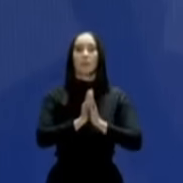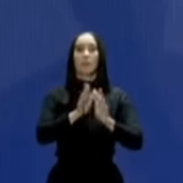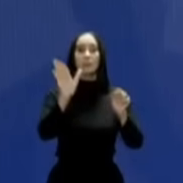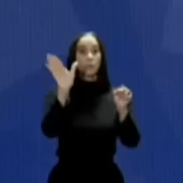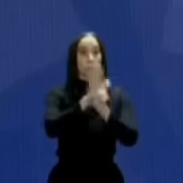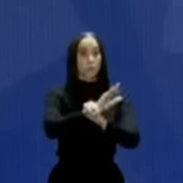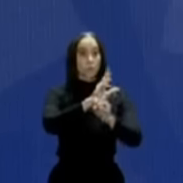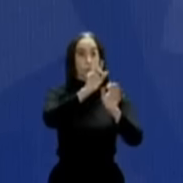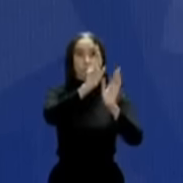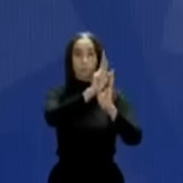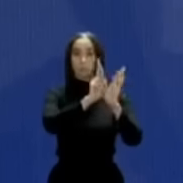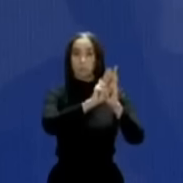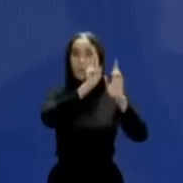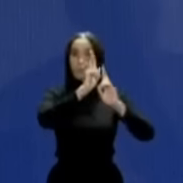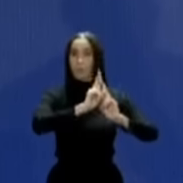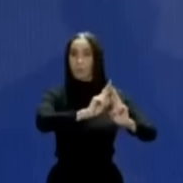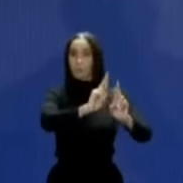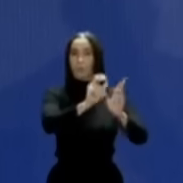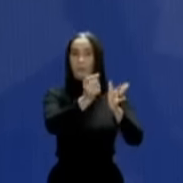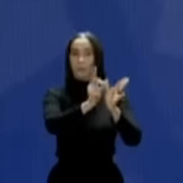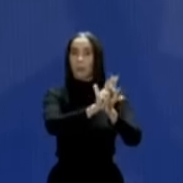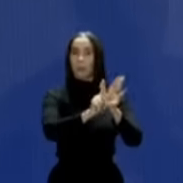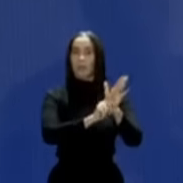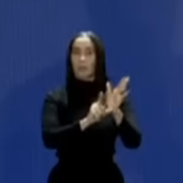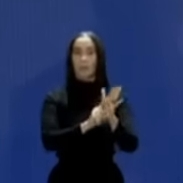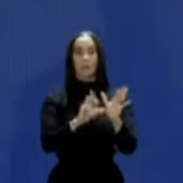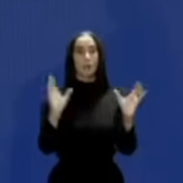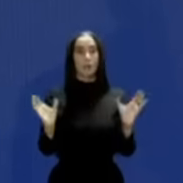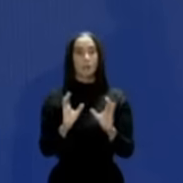un tratado, que lo que se vaya a hacer